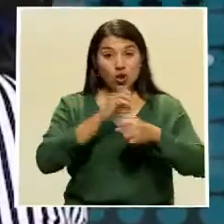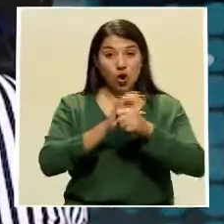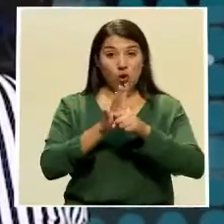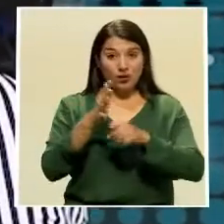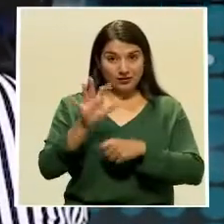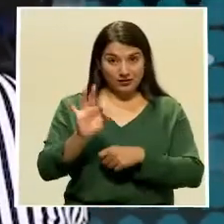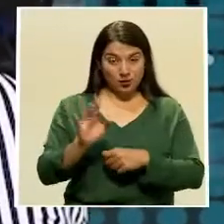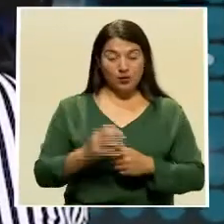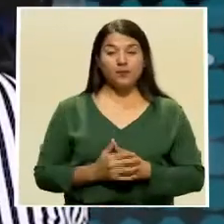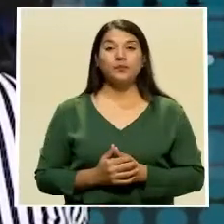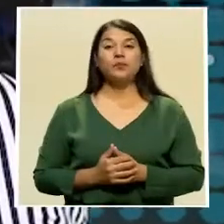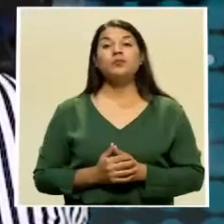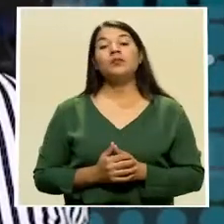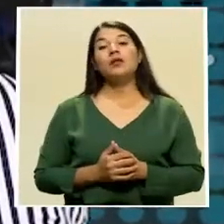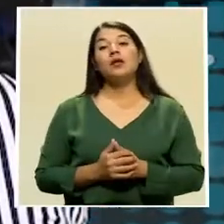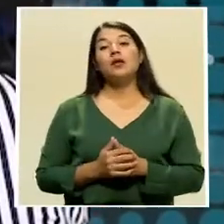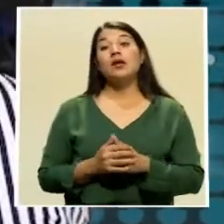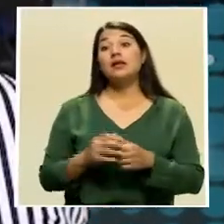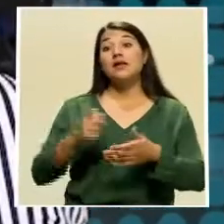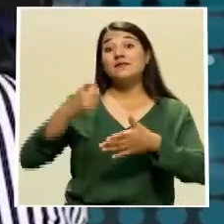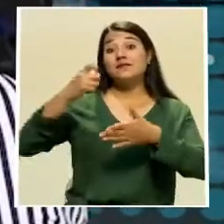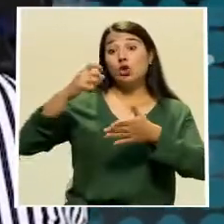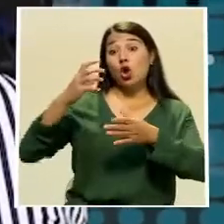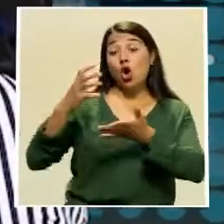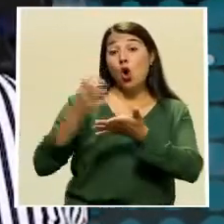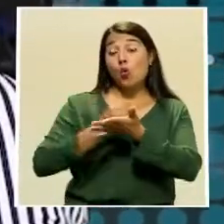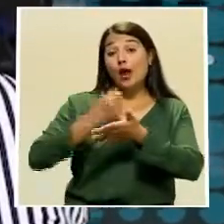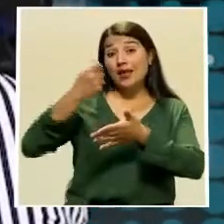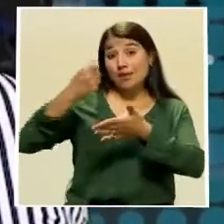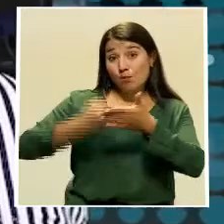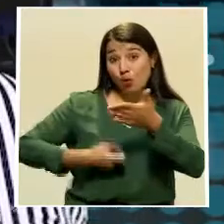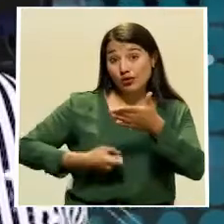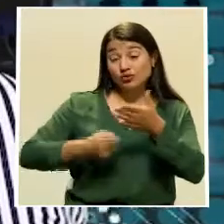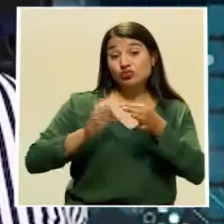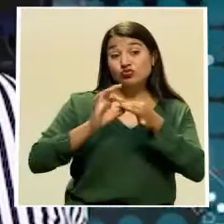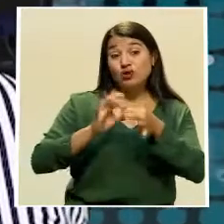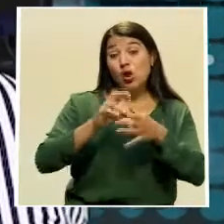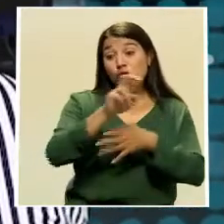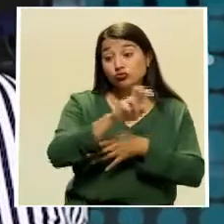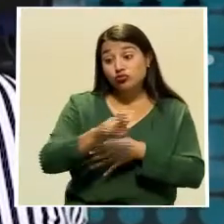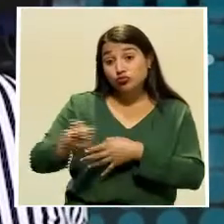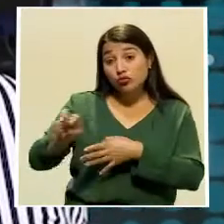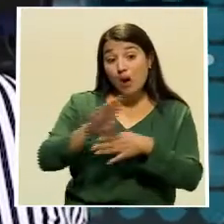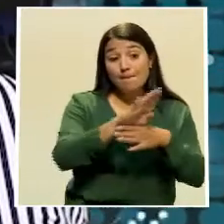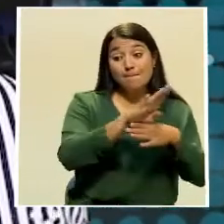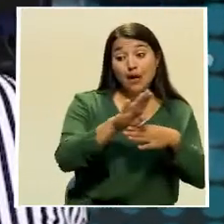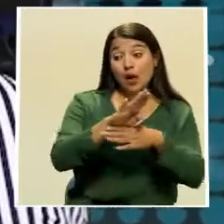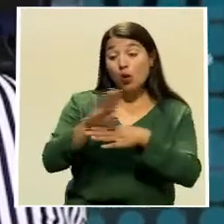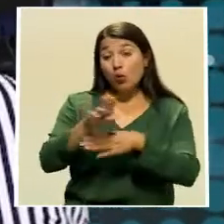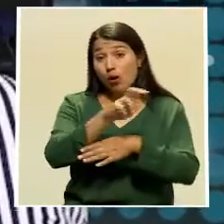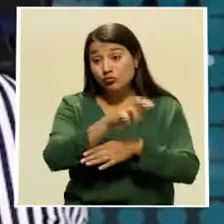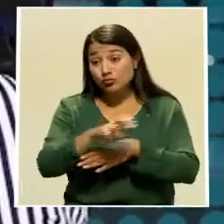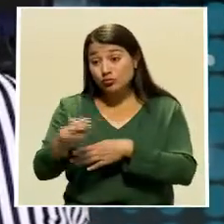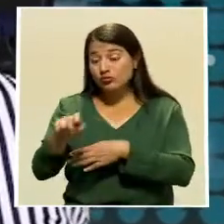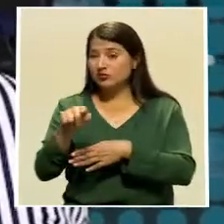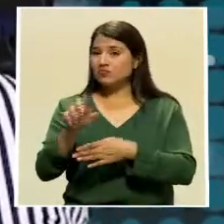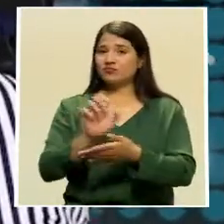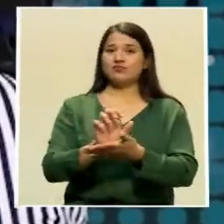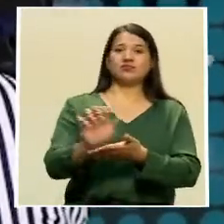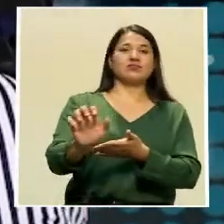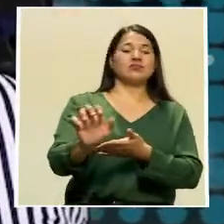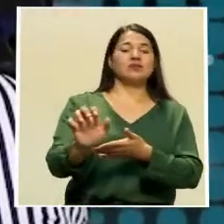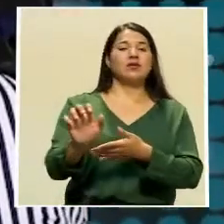La posibilidad de gravar las transacciones bancarias incluida en la propuesta del Fondo Monetario Internacional genera rechazo del